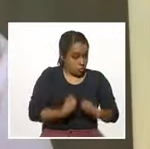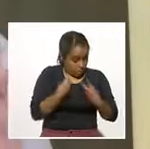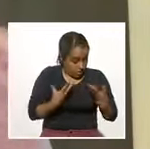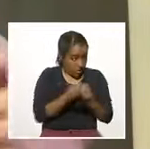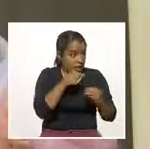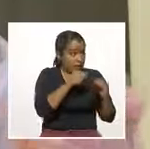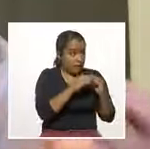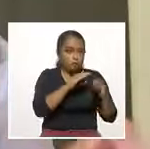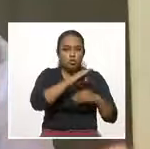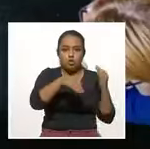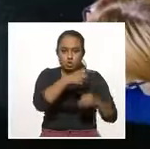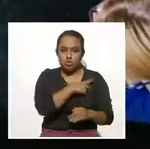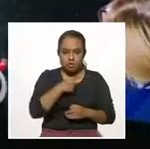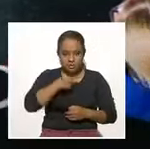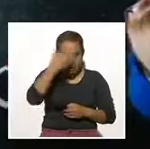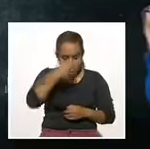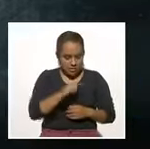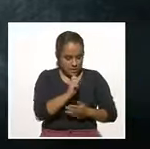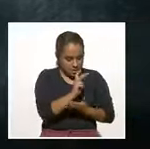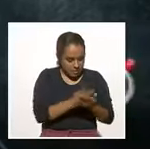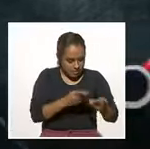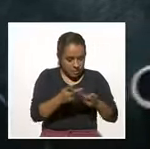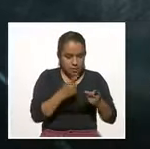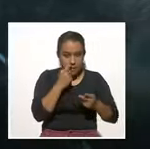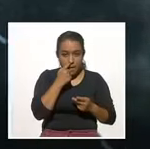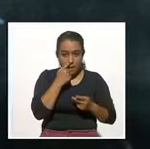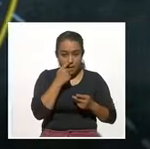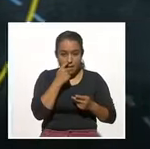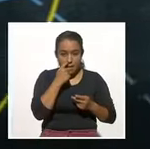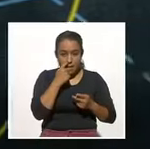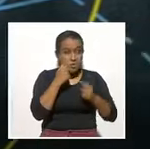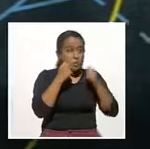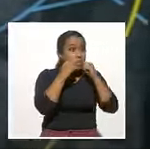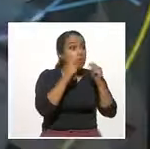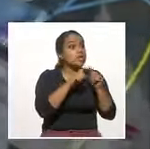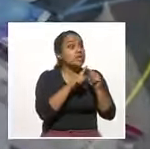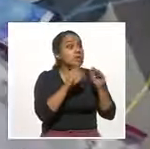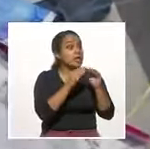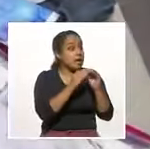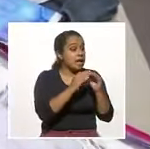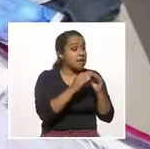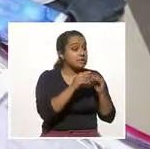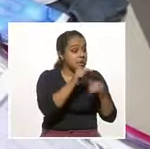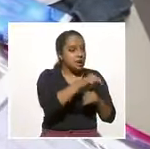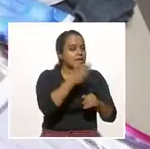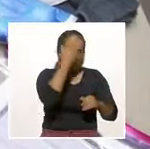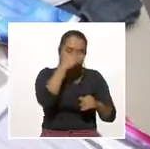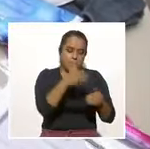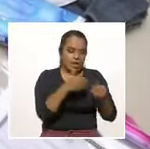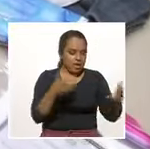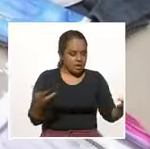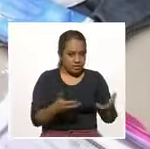que todos tengan conocimiento de este plan de acción para que sin importar quién esté en ese momento en la casa pueda operar.